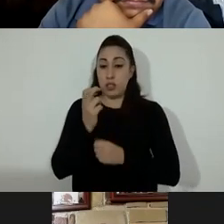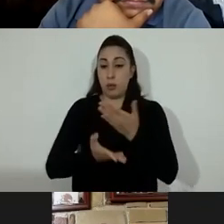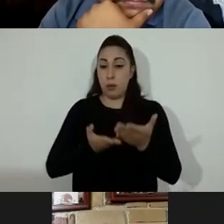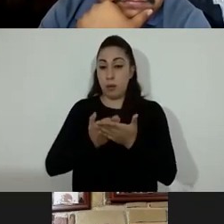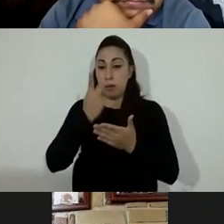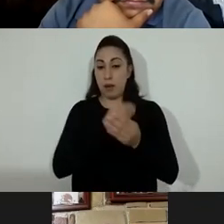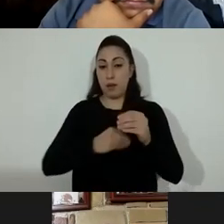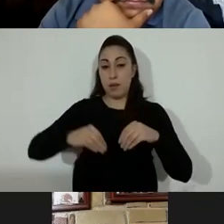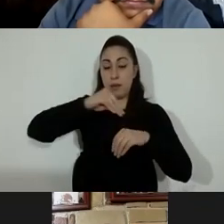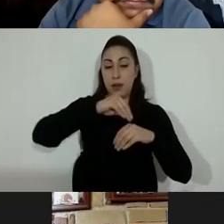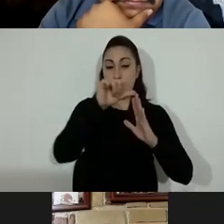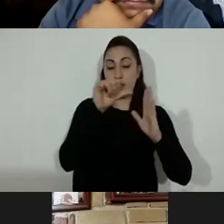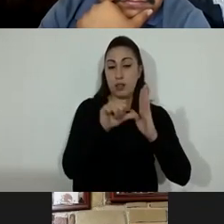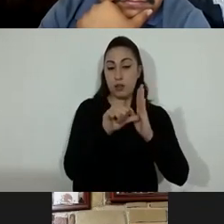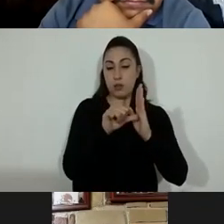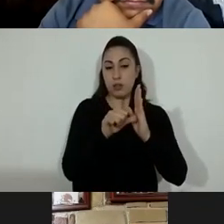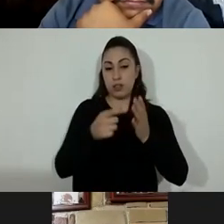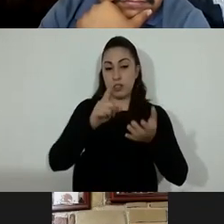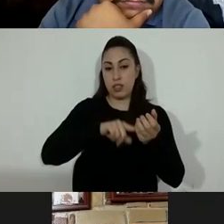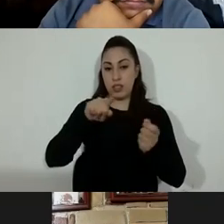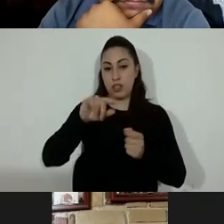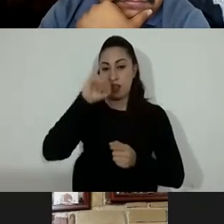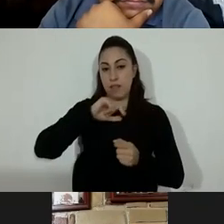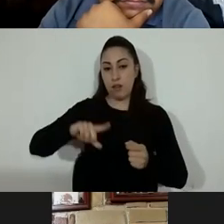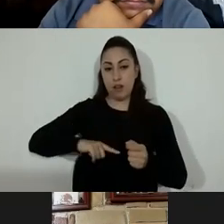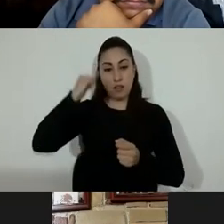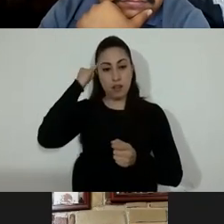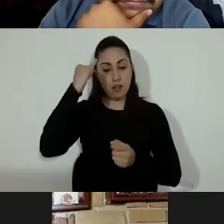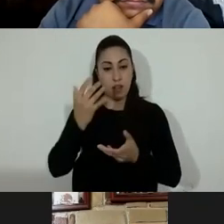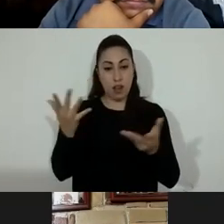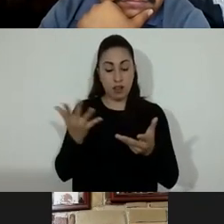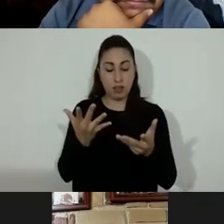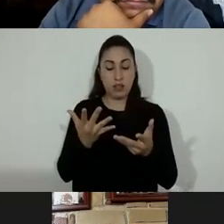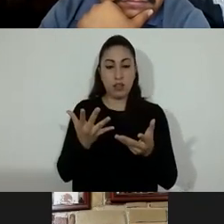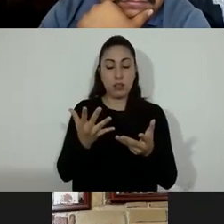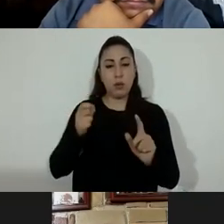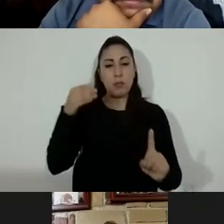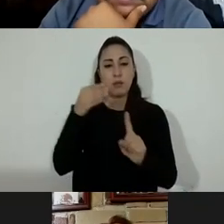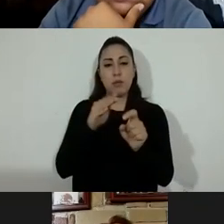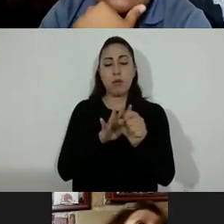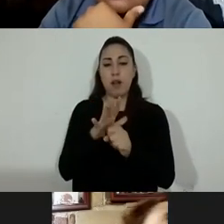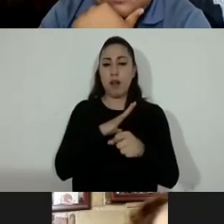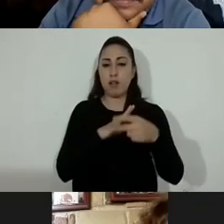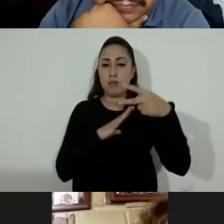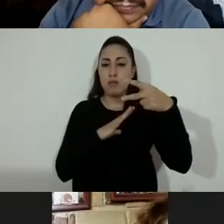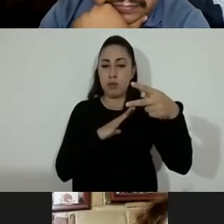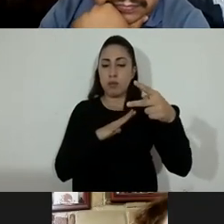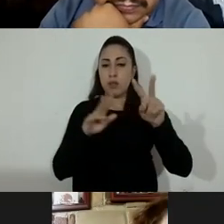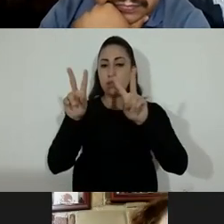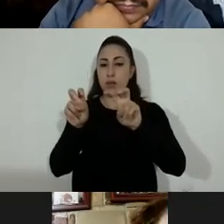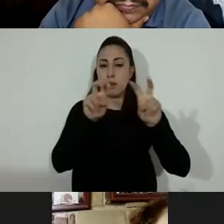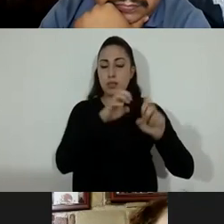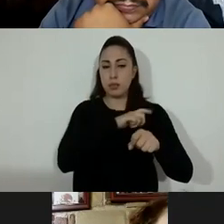que contempla la iniciativa de la jefa de gobierno pretende atender dos situaciones